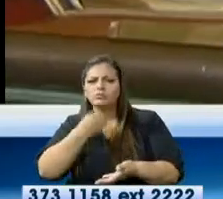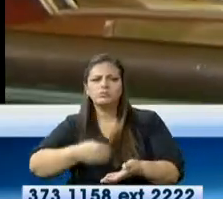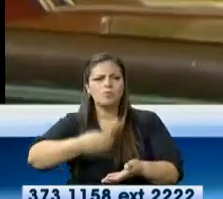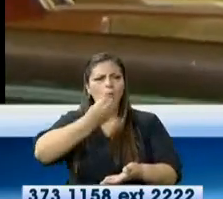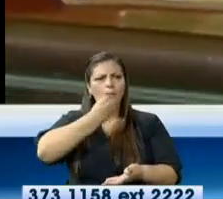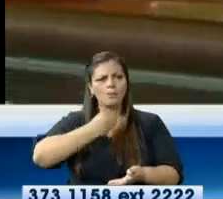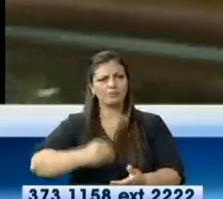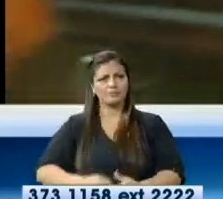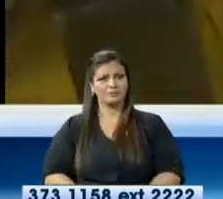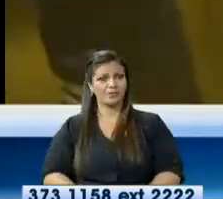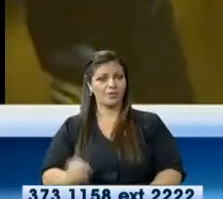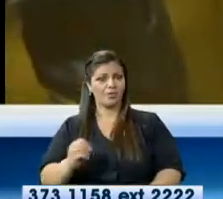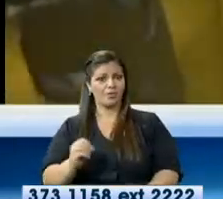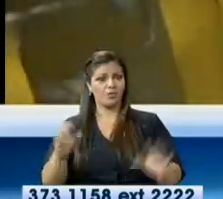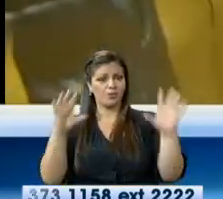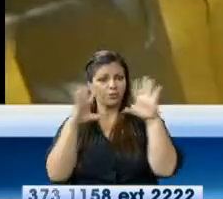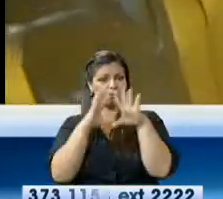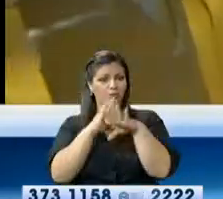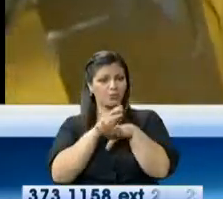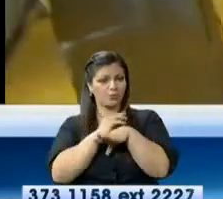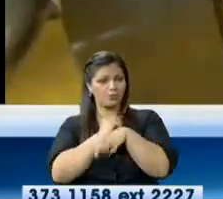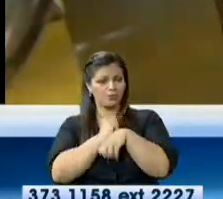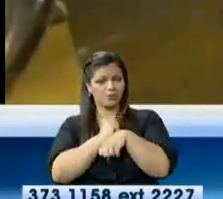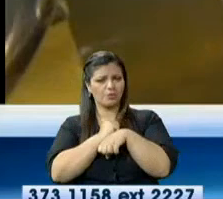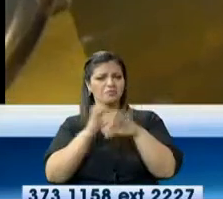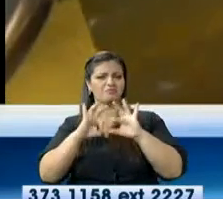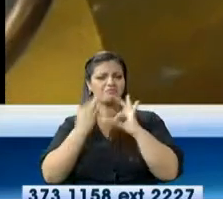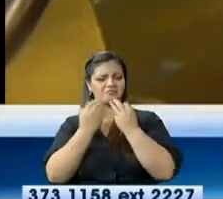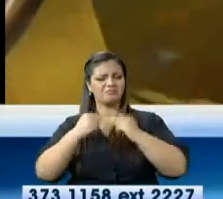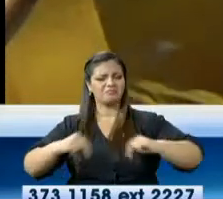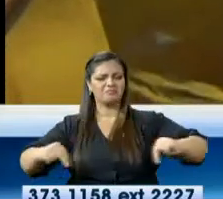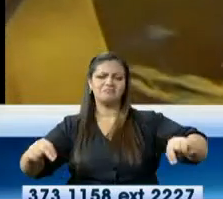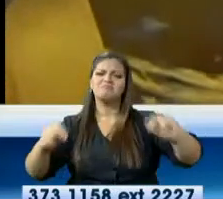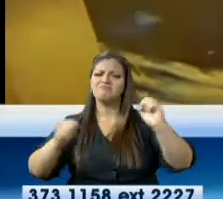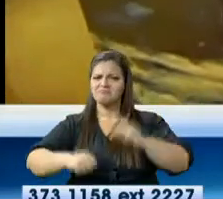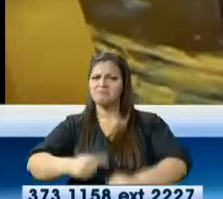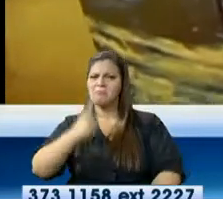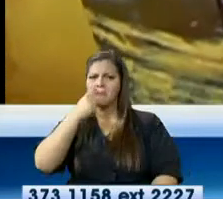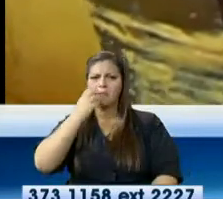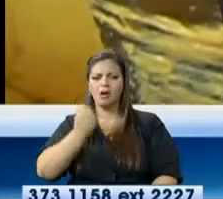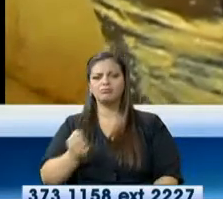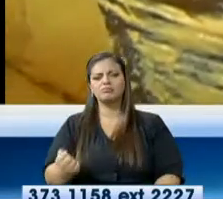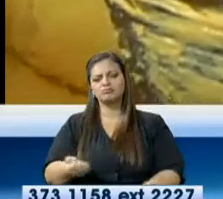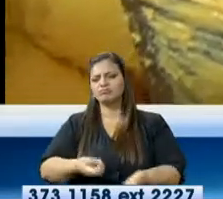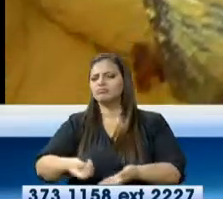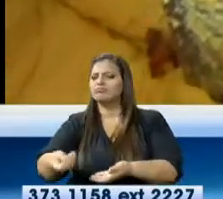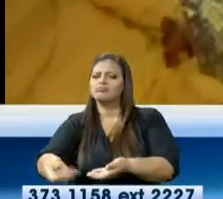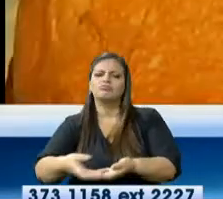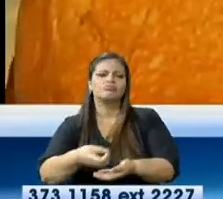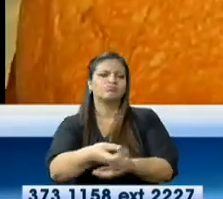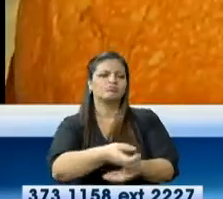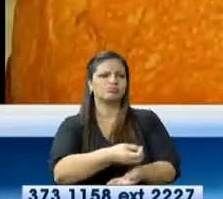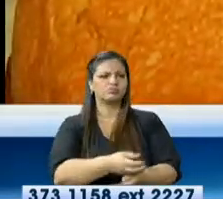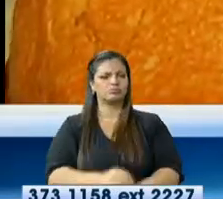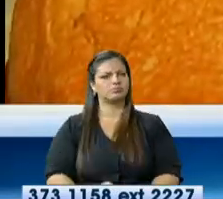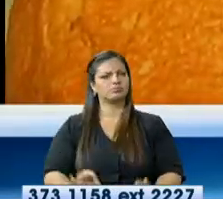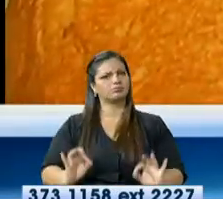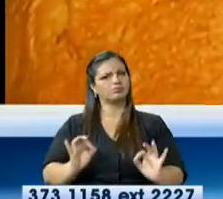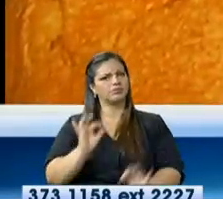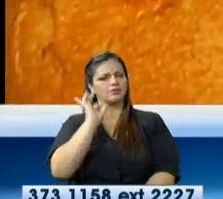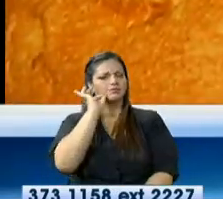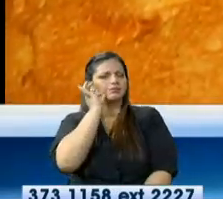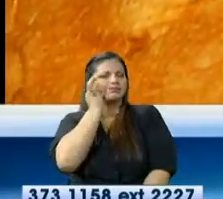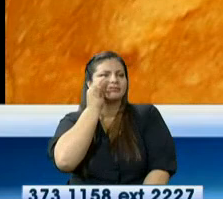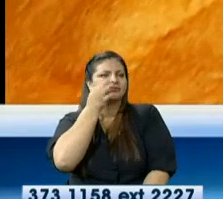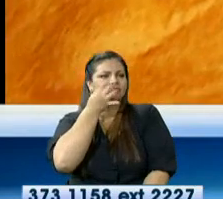cena de Navidad en algunos hogares. La magia que trae consigo este manjar va más allá de su sabor. Es